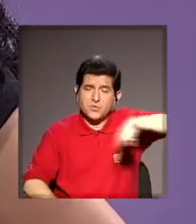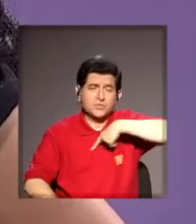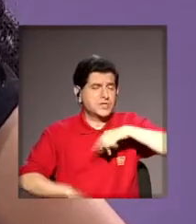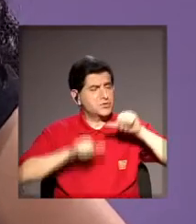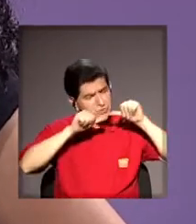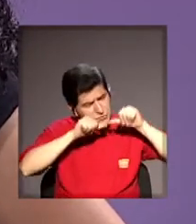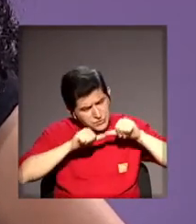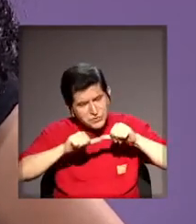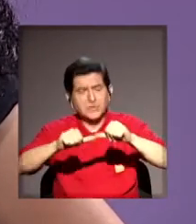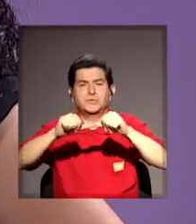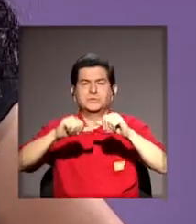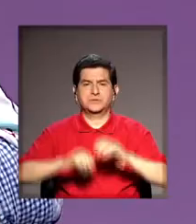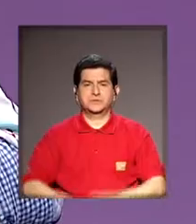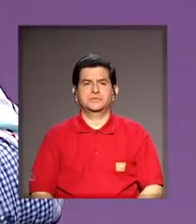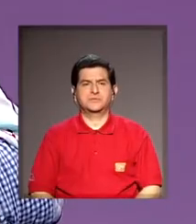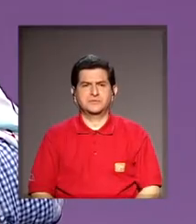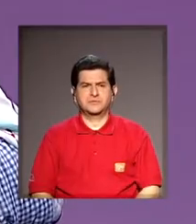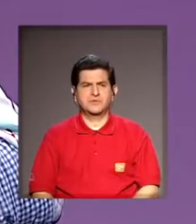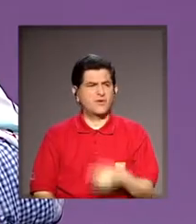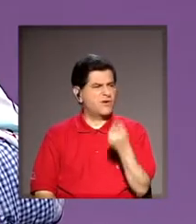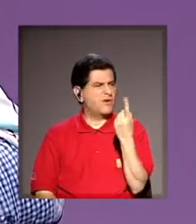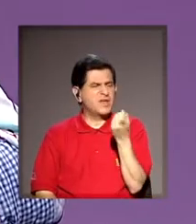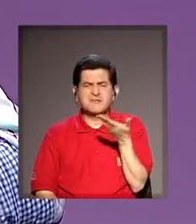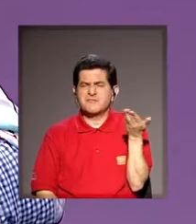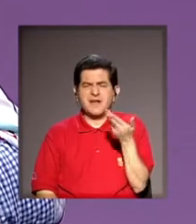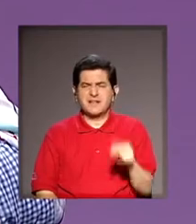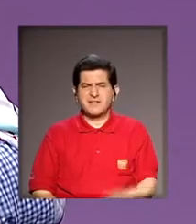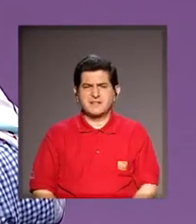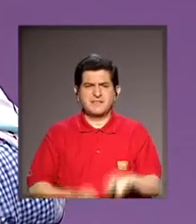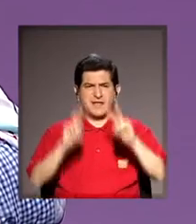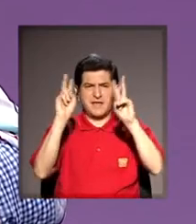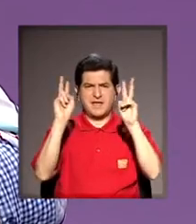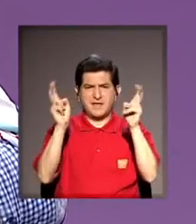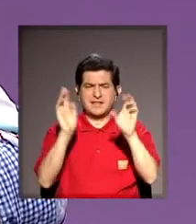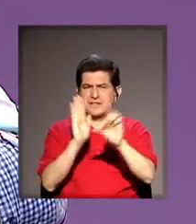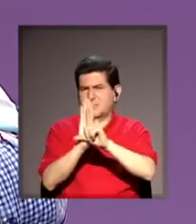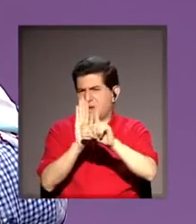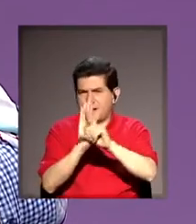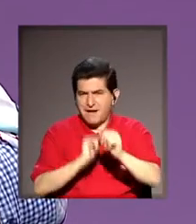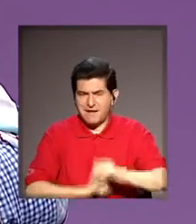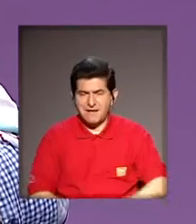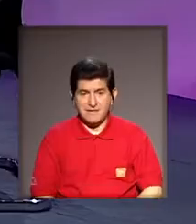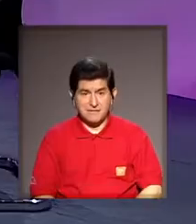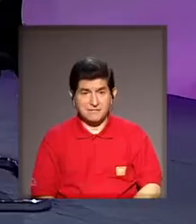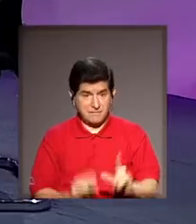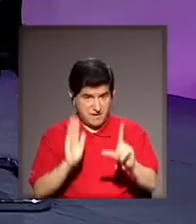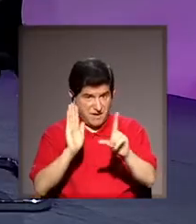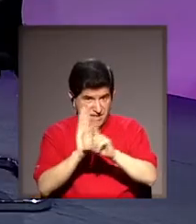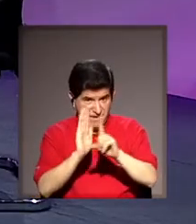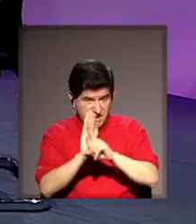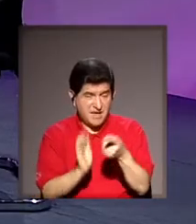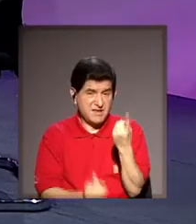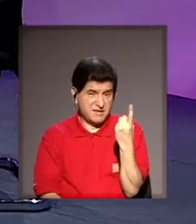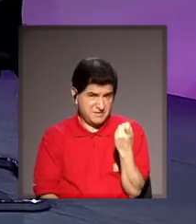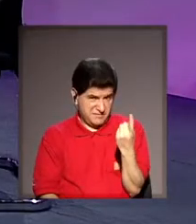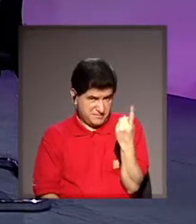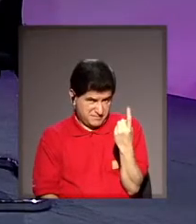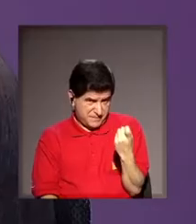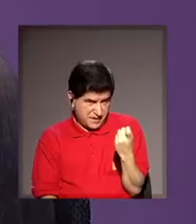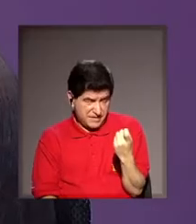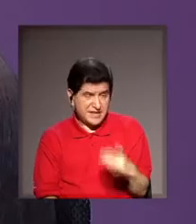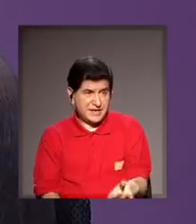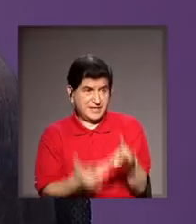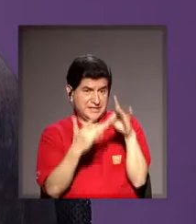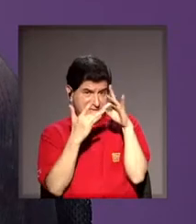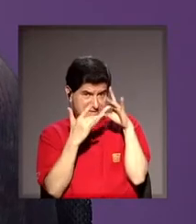también que estar haciendo falta o en materia de legislación en materia la legislación hacen falta pues